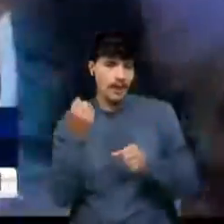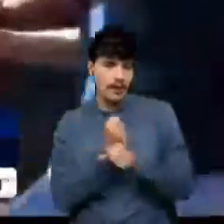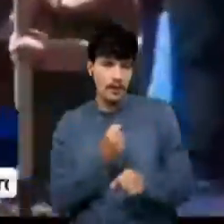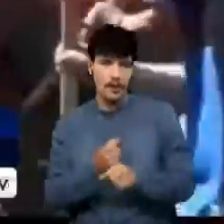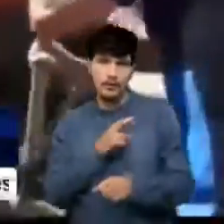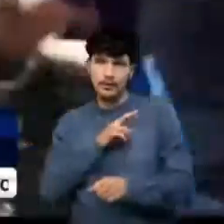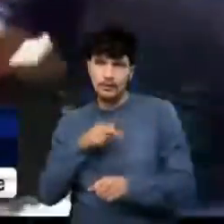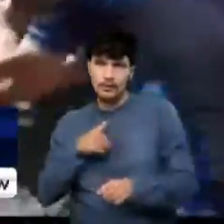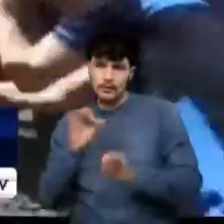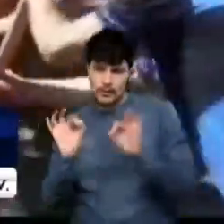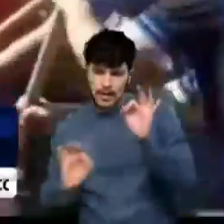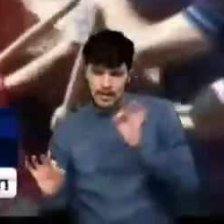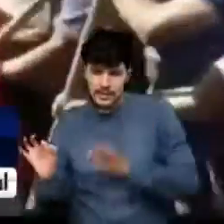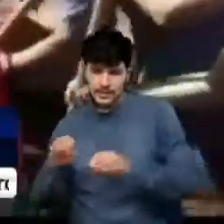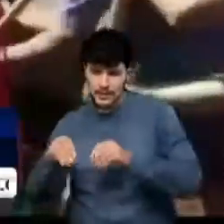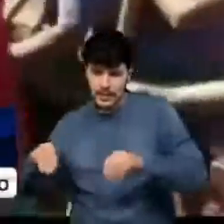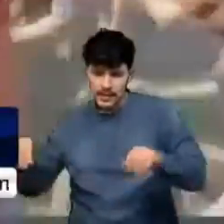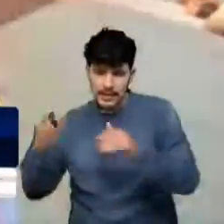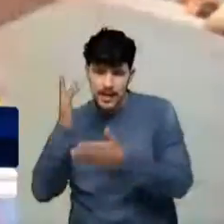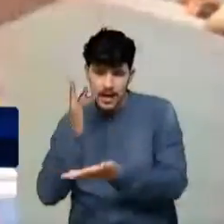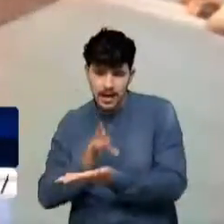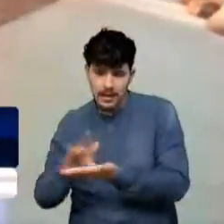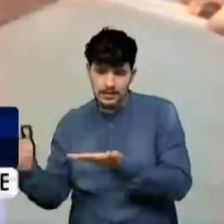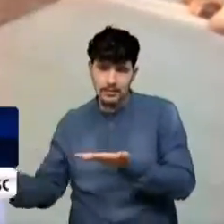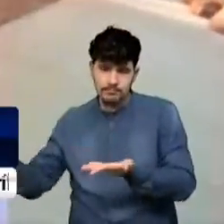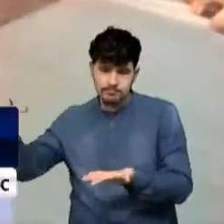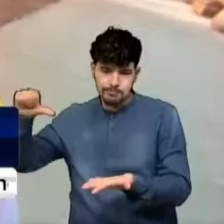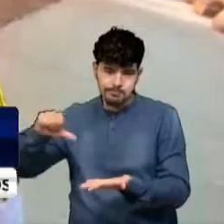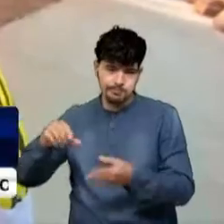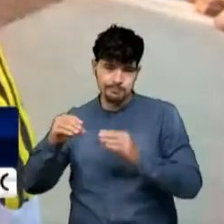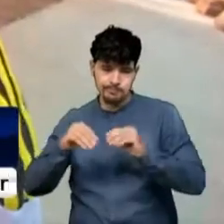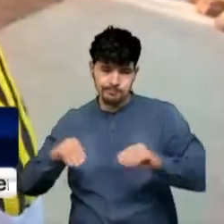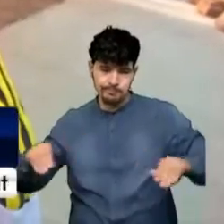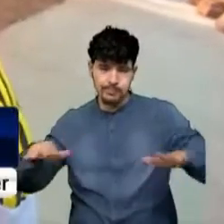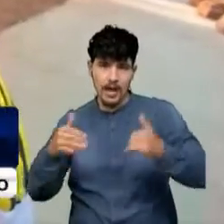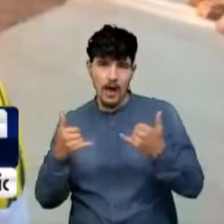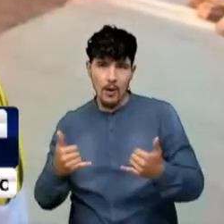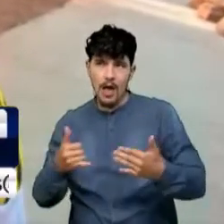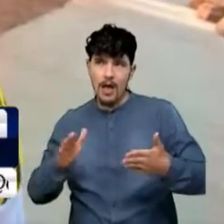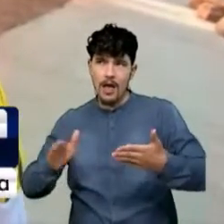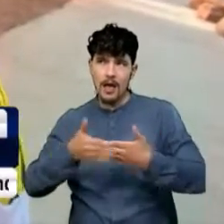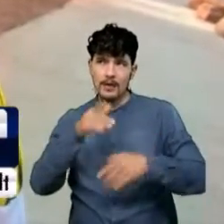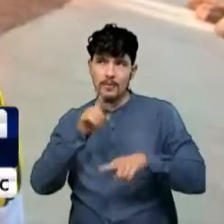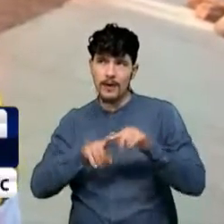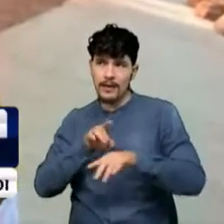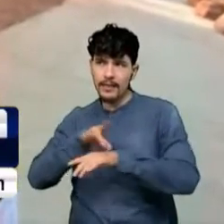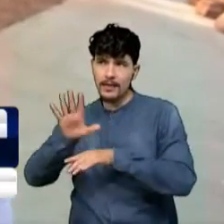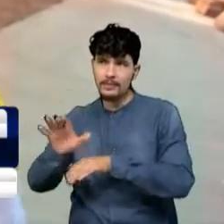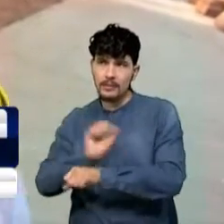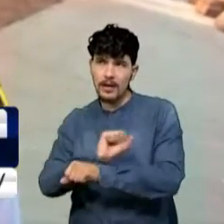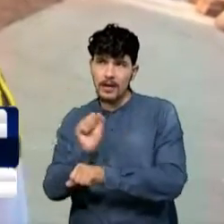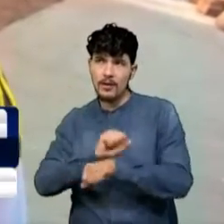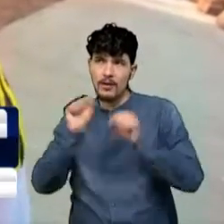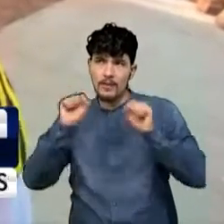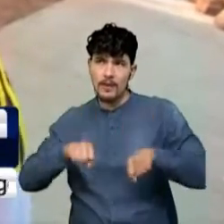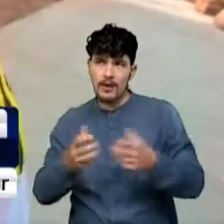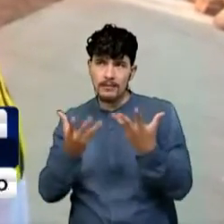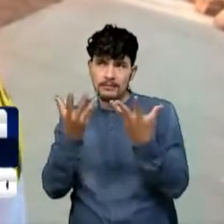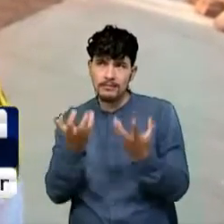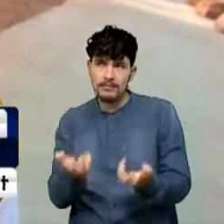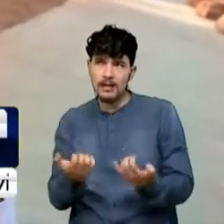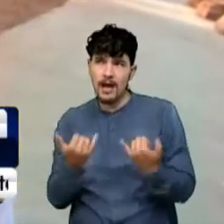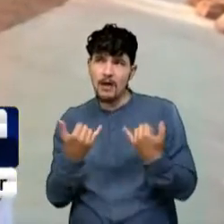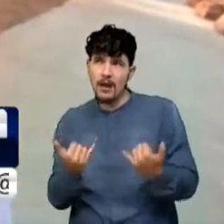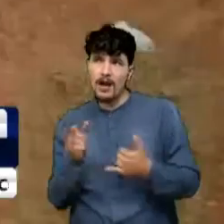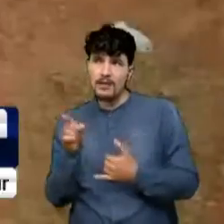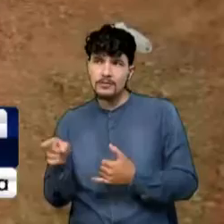Replanteamos el terreno, lo alistamos, echamos el concreto y de ahorita tenemos cerrado porque no podemos dejar pasar carros para que eso se quede bien. Y, o